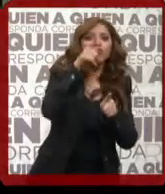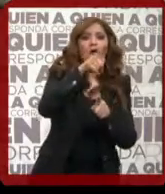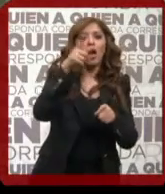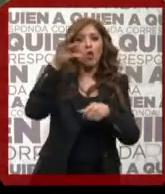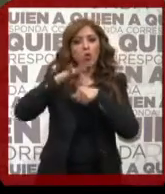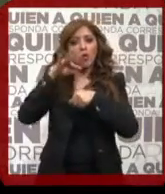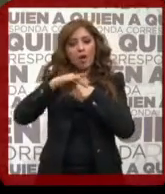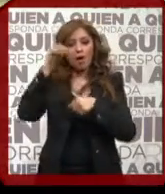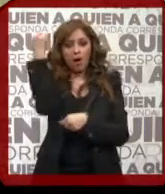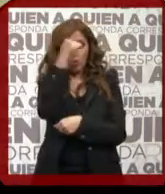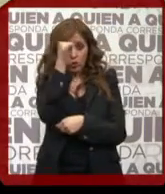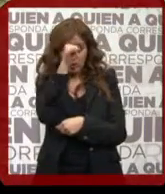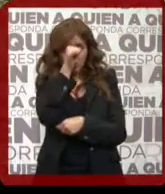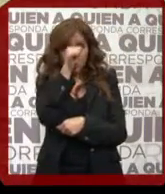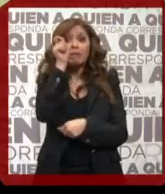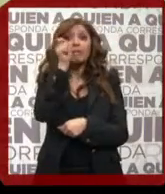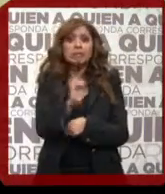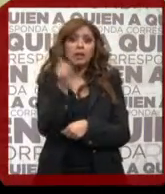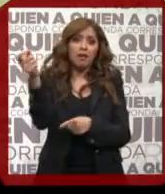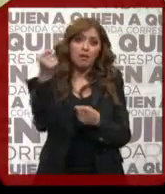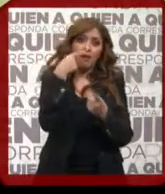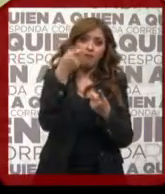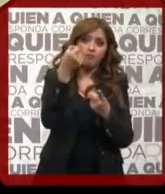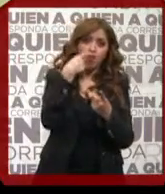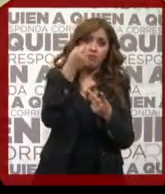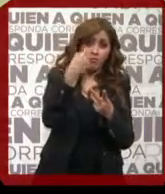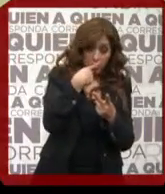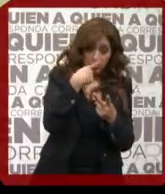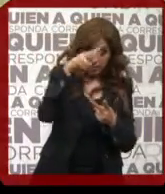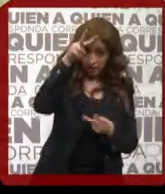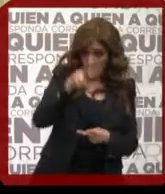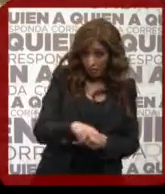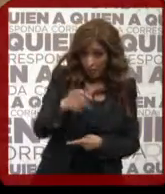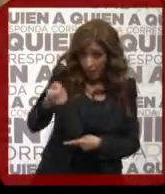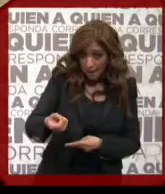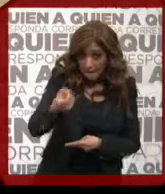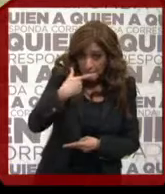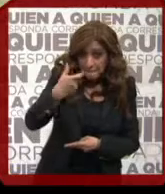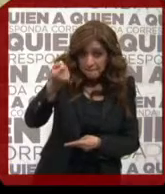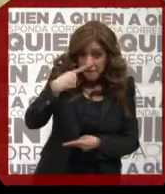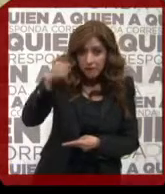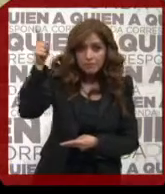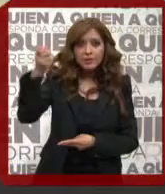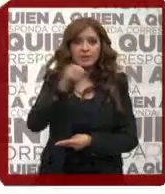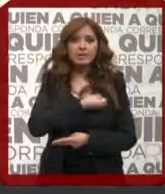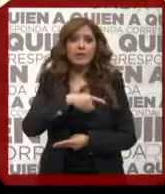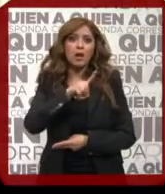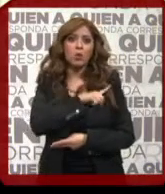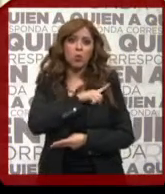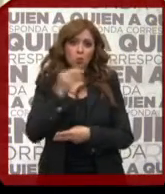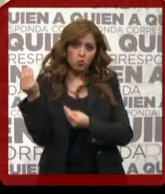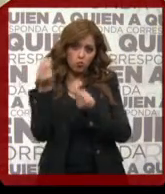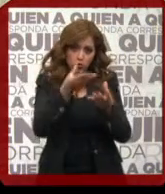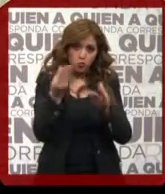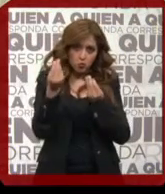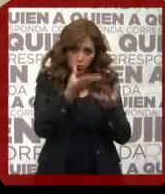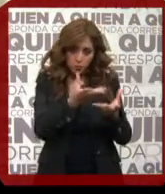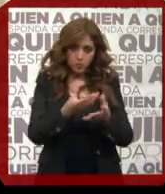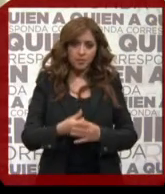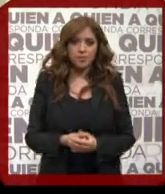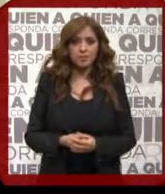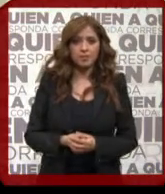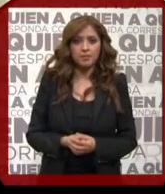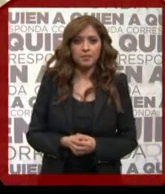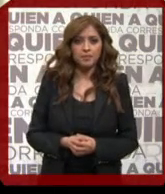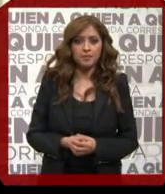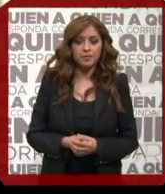lo cual debe estar medicada todo el tiempo. Medicamento que debe recibir del Seguro Popular. Pero llega el momento en el que no